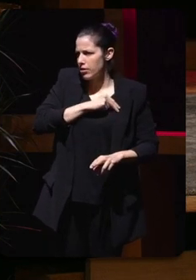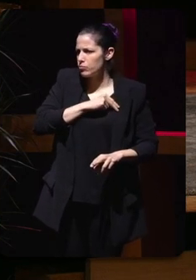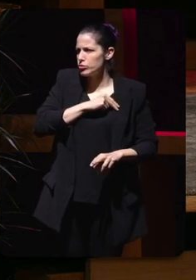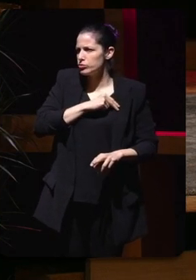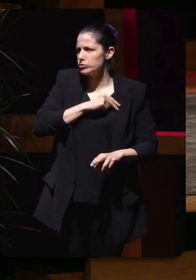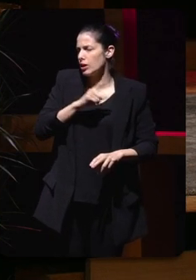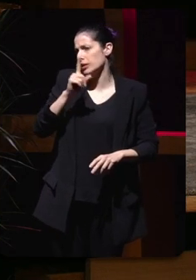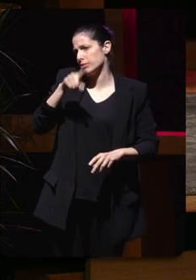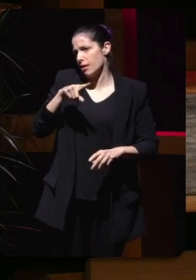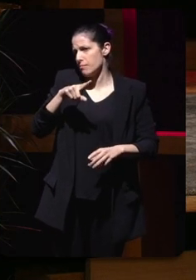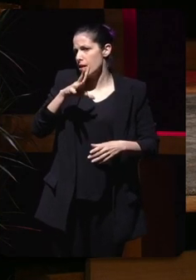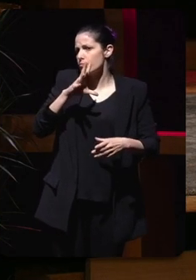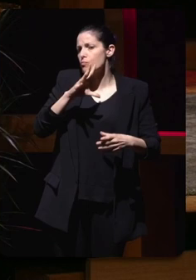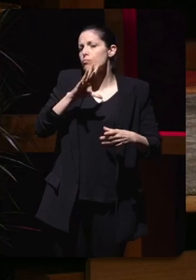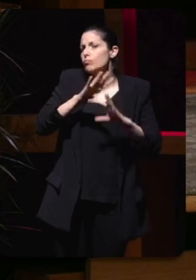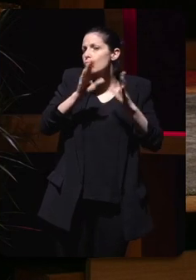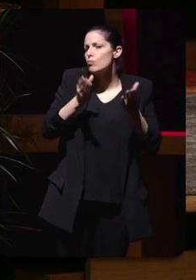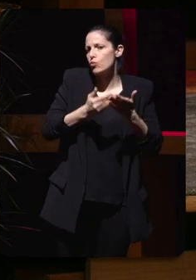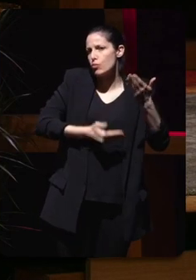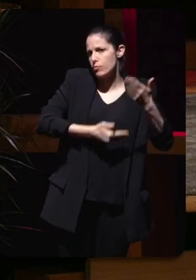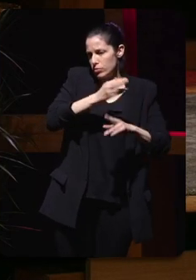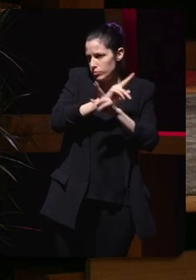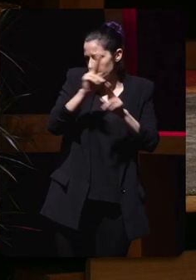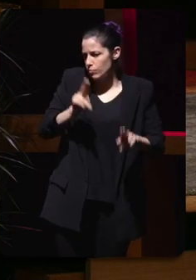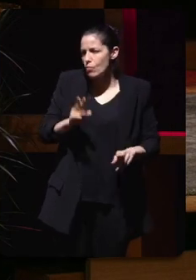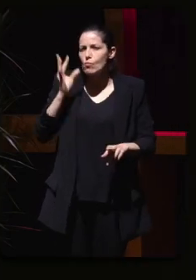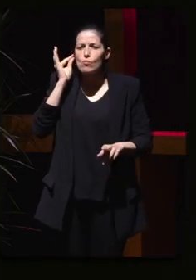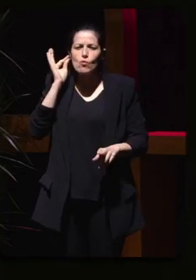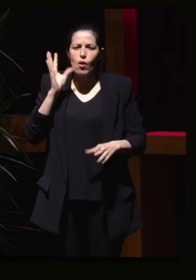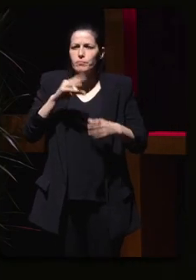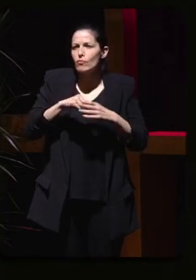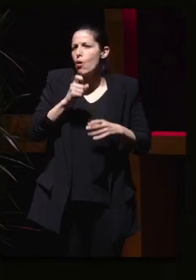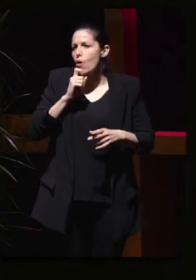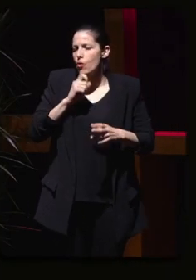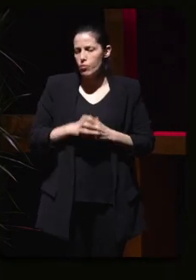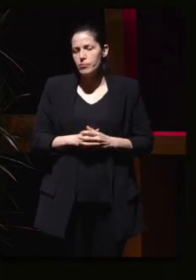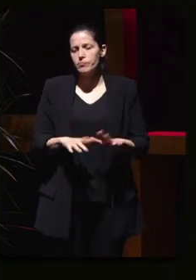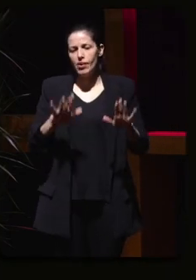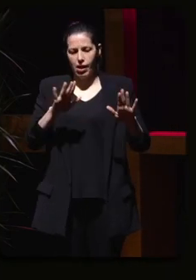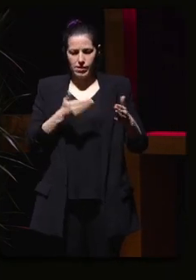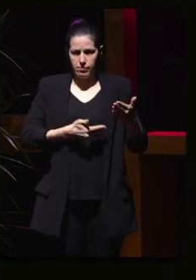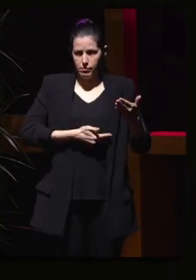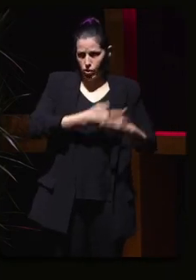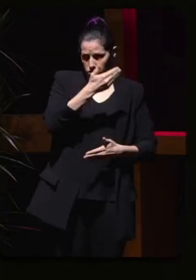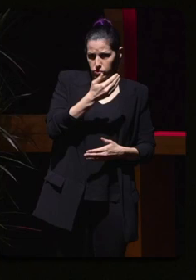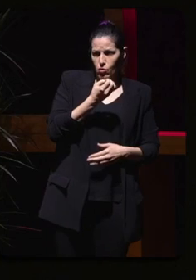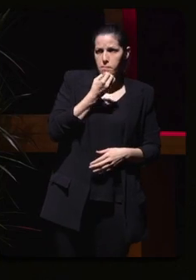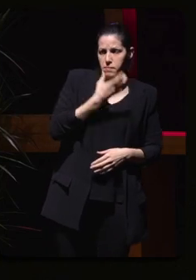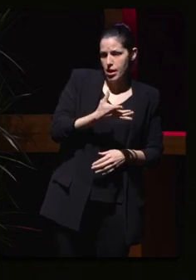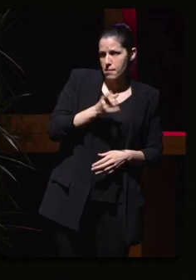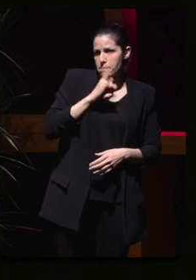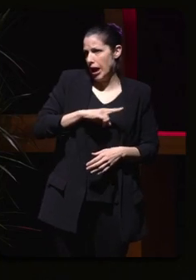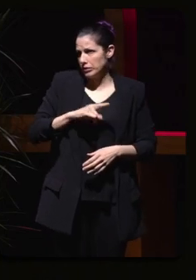cosas, ser mujer en ese mundo. No, por supuesto que no. Creo que, a ver, siempre ha habido buen y mal periodismo, y esto es muy importante que quede claro,